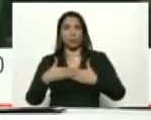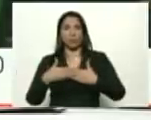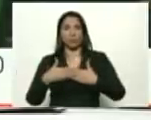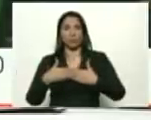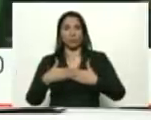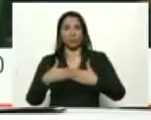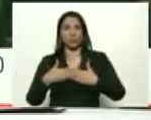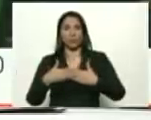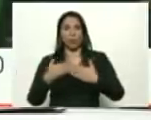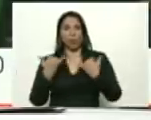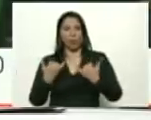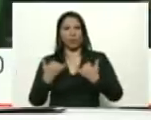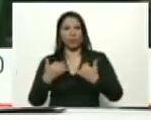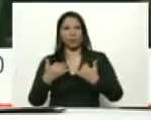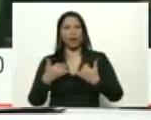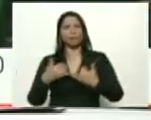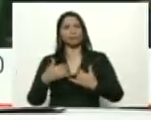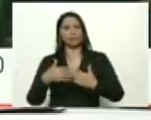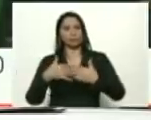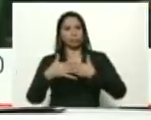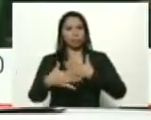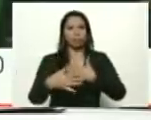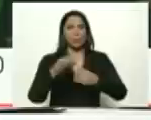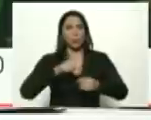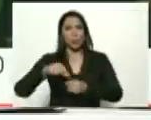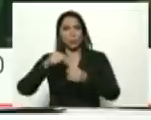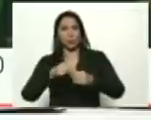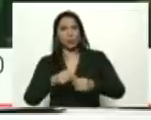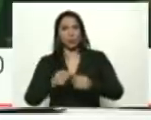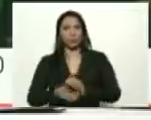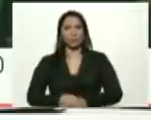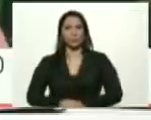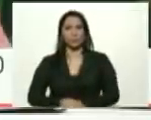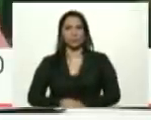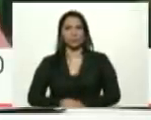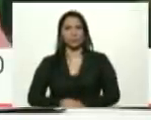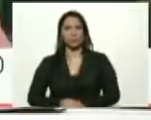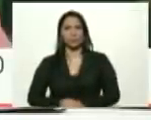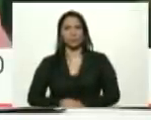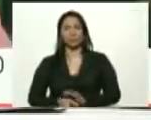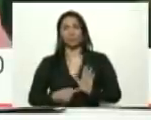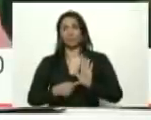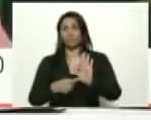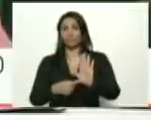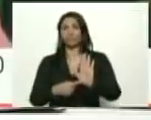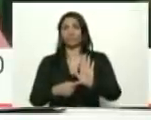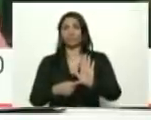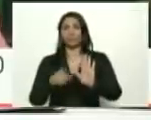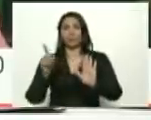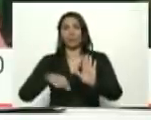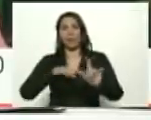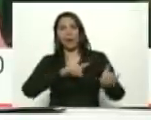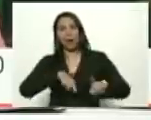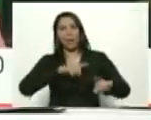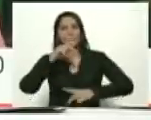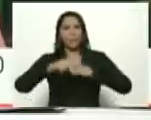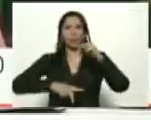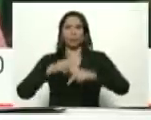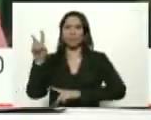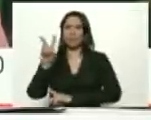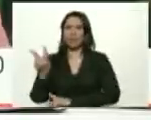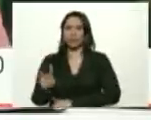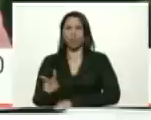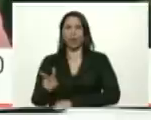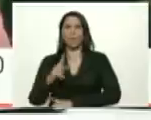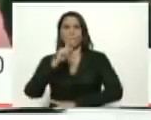ciclo productivo Norte Verano y la exposición de la cadena agroproductiva. La Venezuela